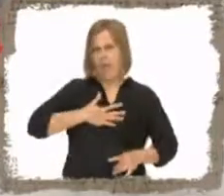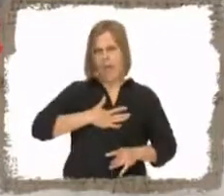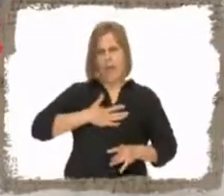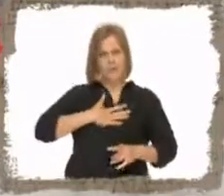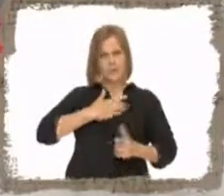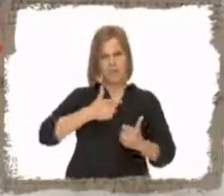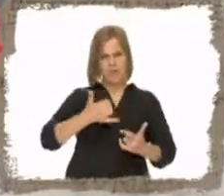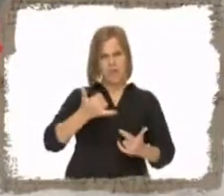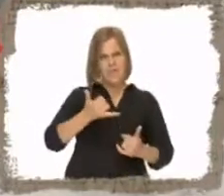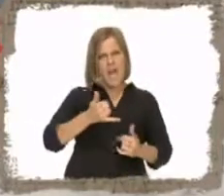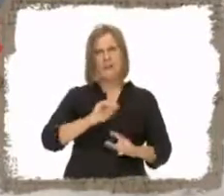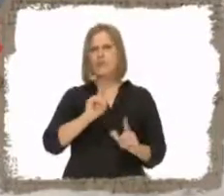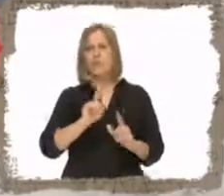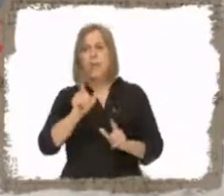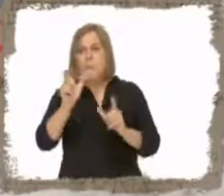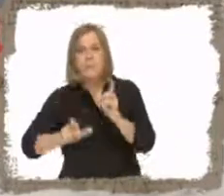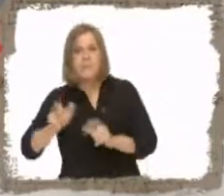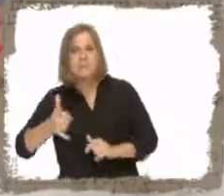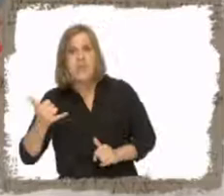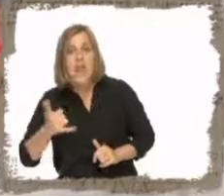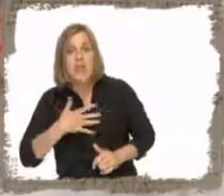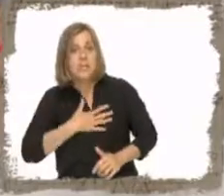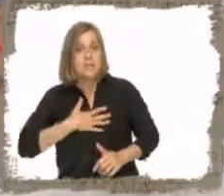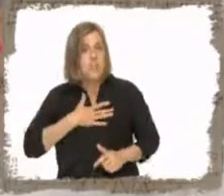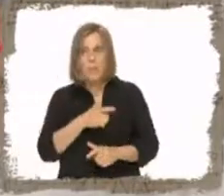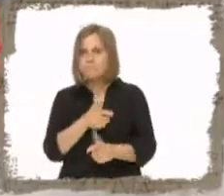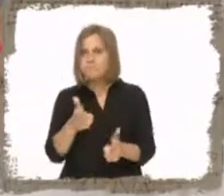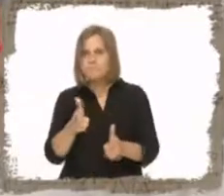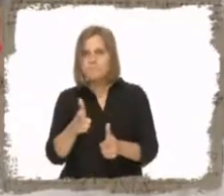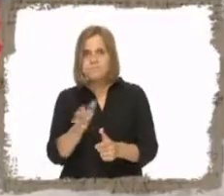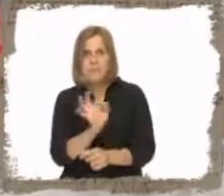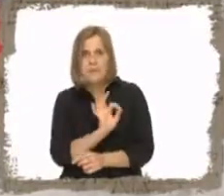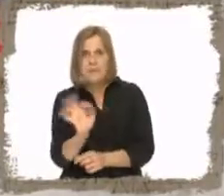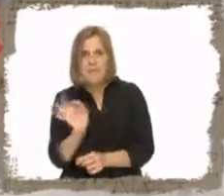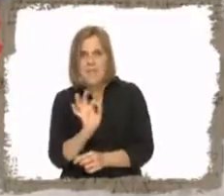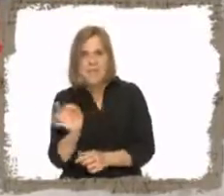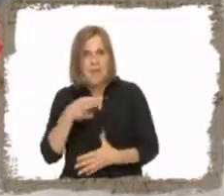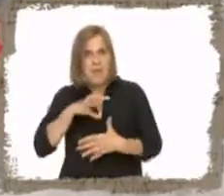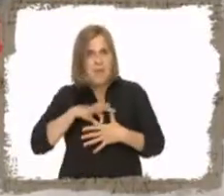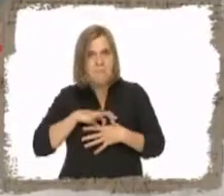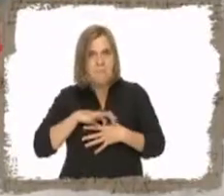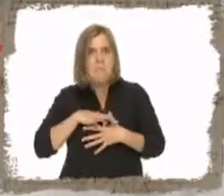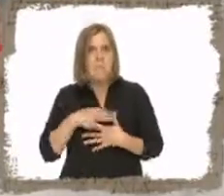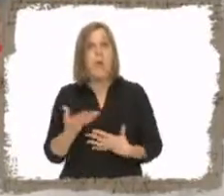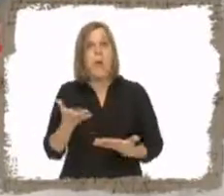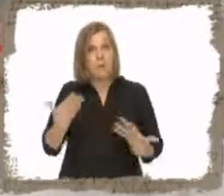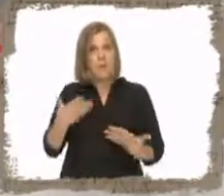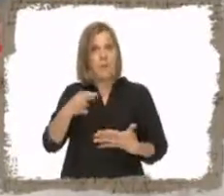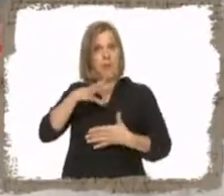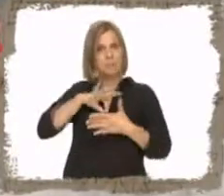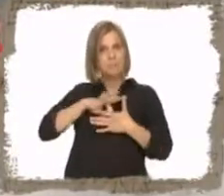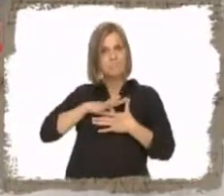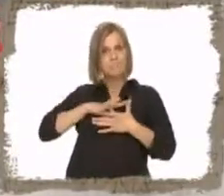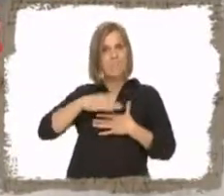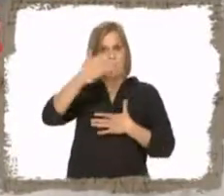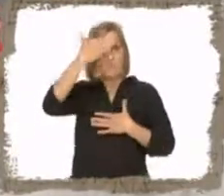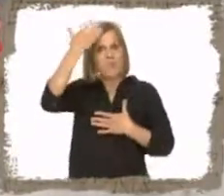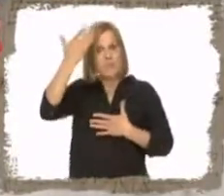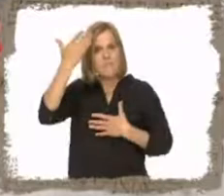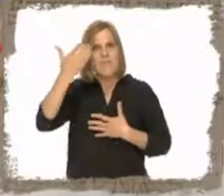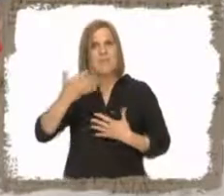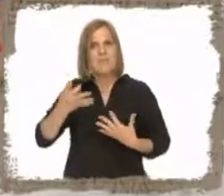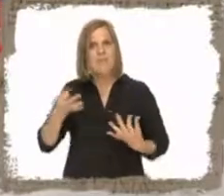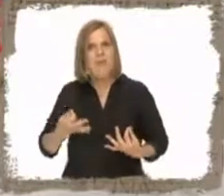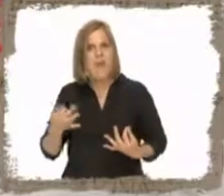esto ocurre y hay muchas personas que son asintomáticas. ¿Qué quiere decir esto? Que podemos tener la enfermedad en